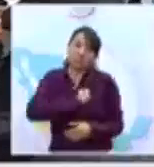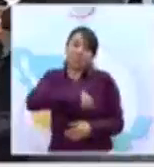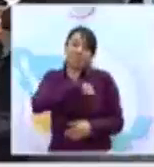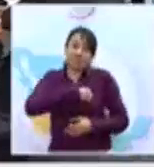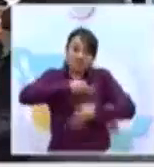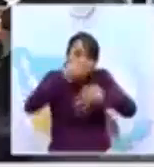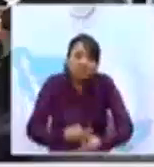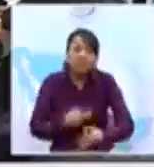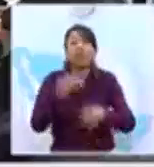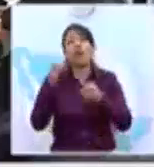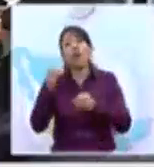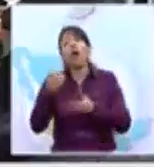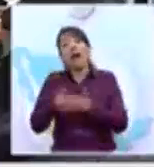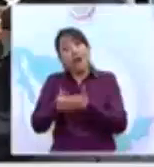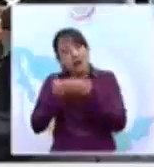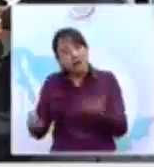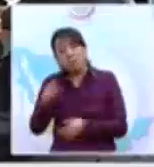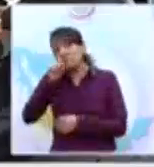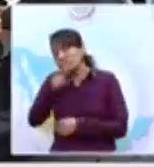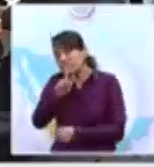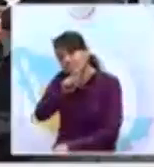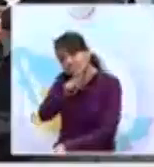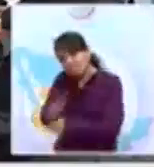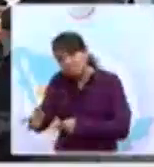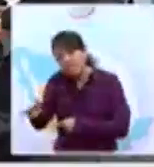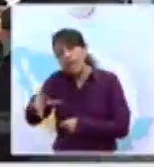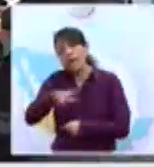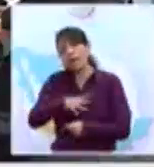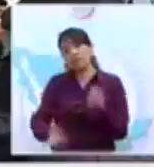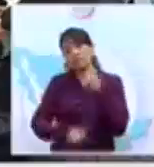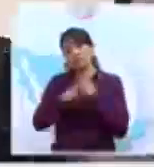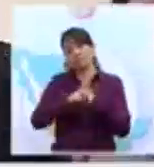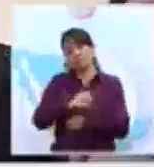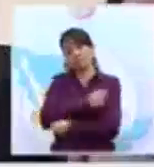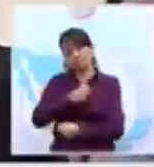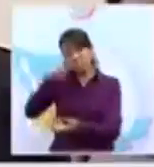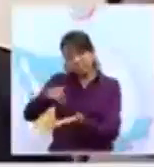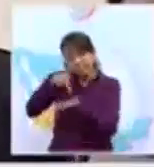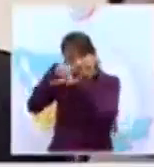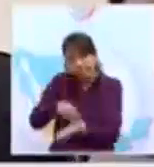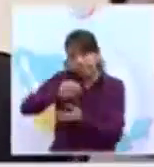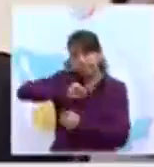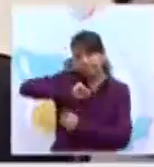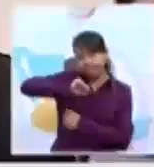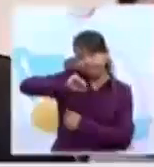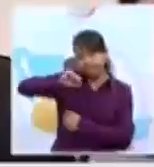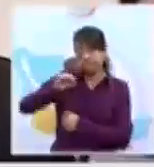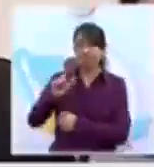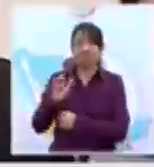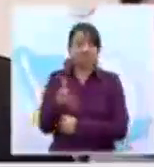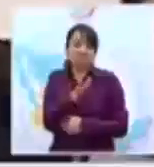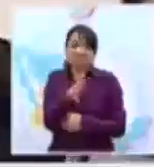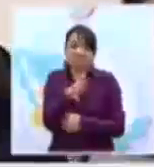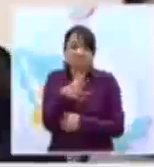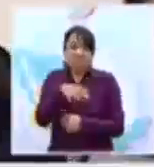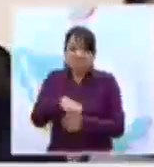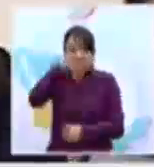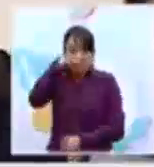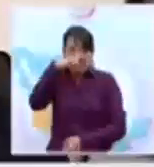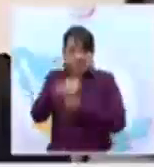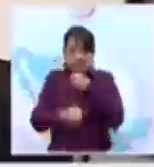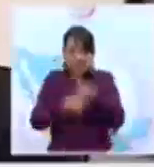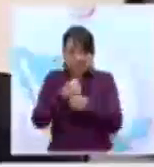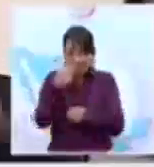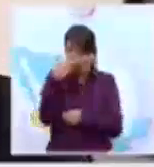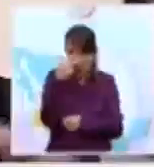una obesidad actual con un daño metabólico que ya prácticamente esos niños a los 8 años ya son